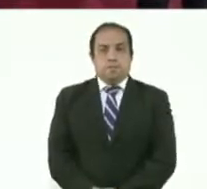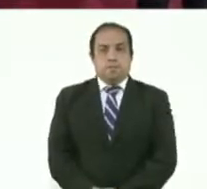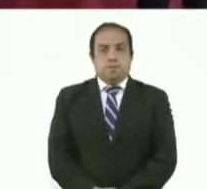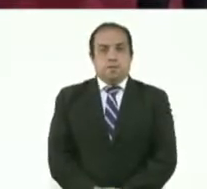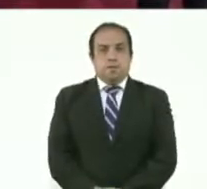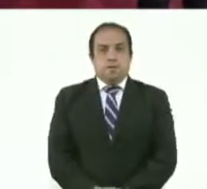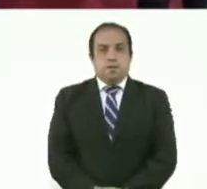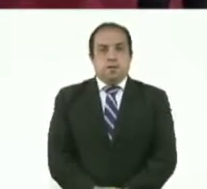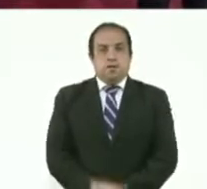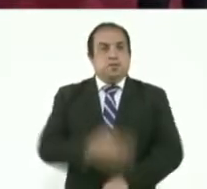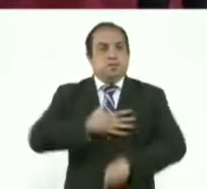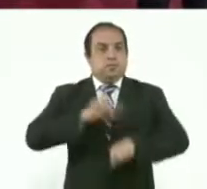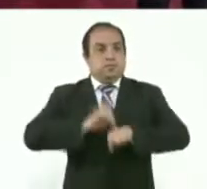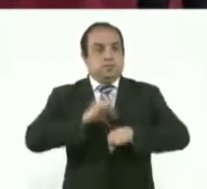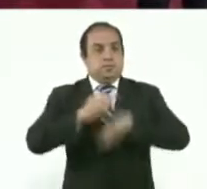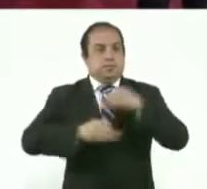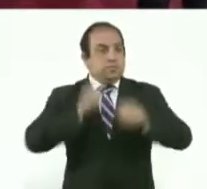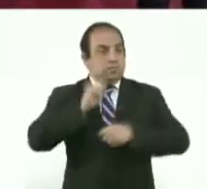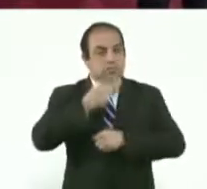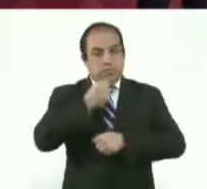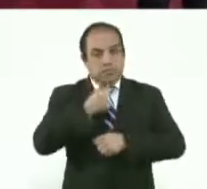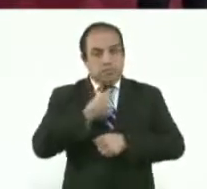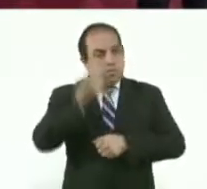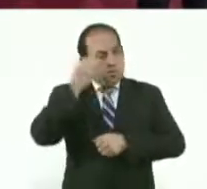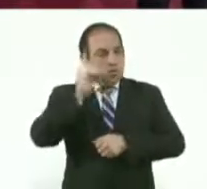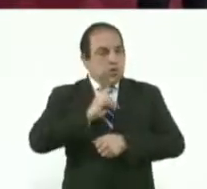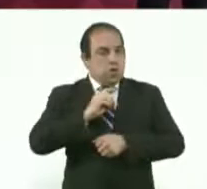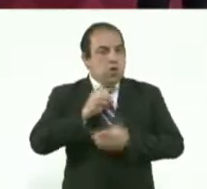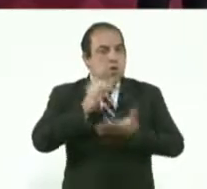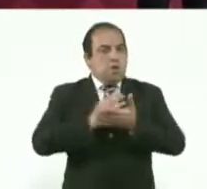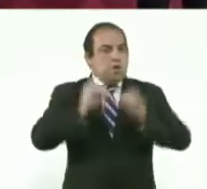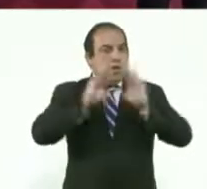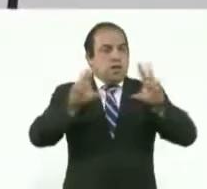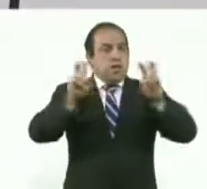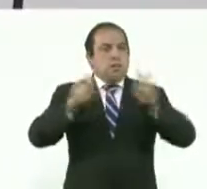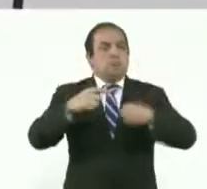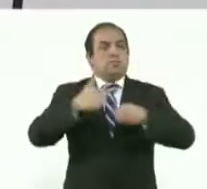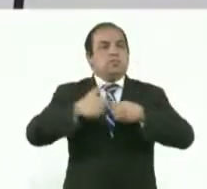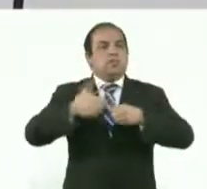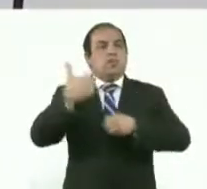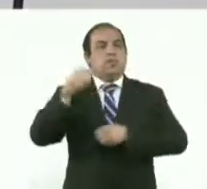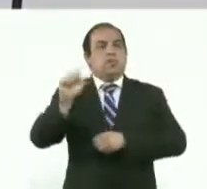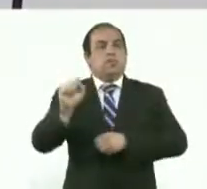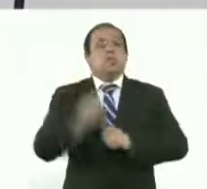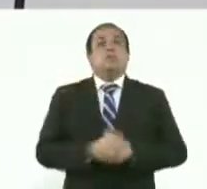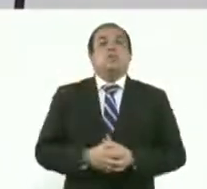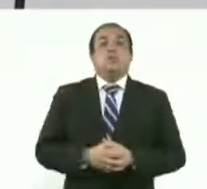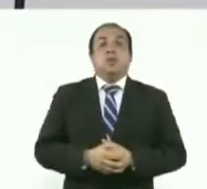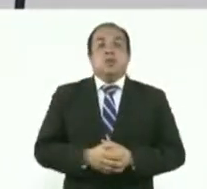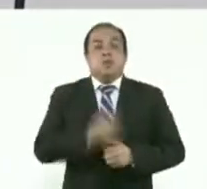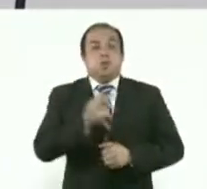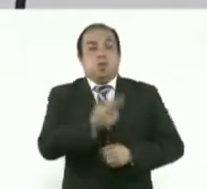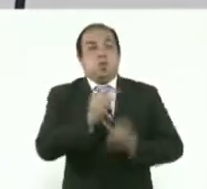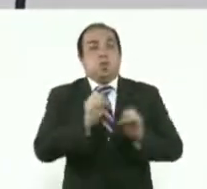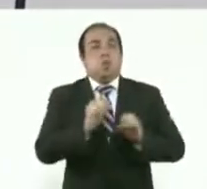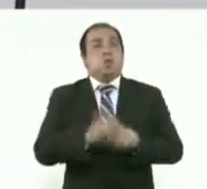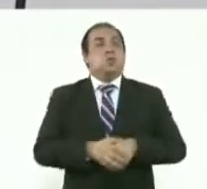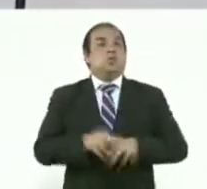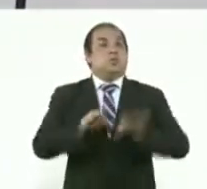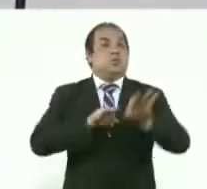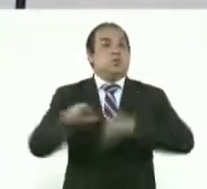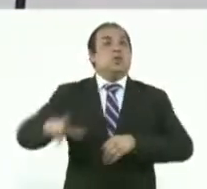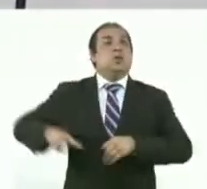Muy buenos días a todos. Buenos días, doctora. Solamente por precisar en este tema de la gasolina, ¿estará usted o personal del